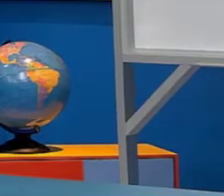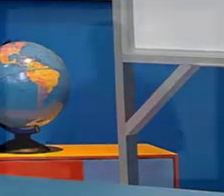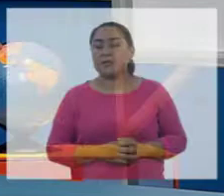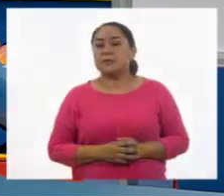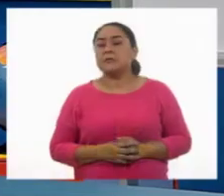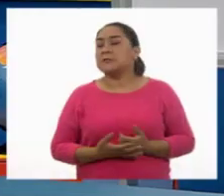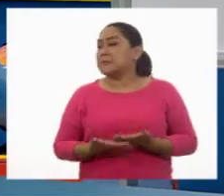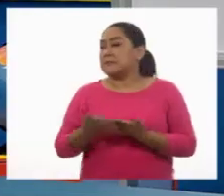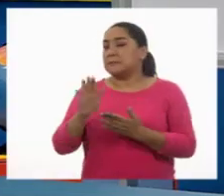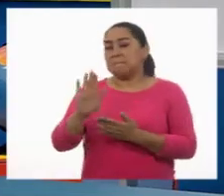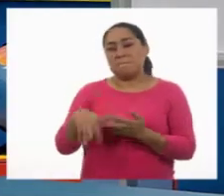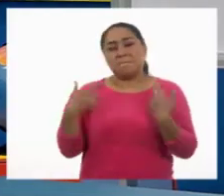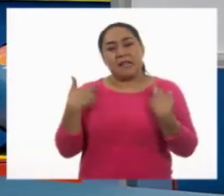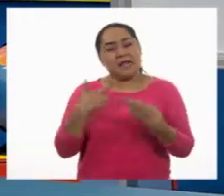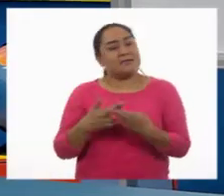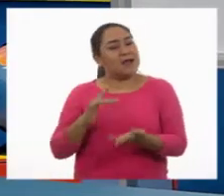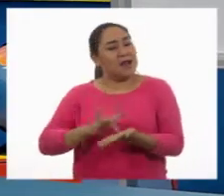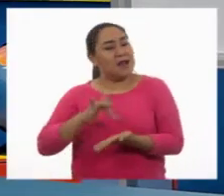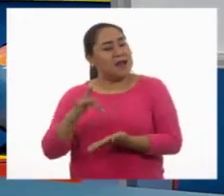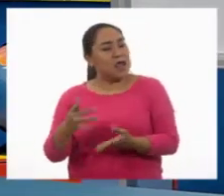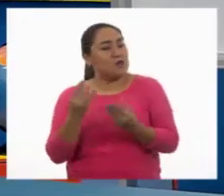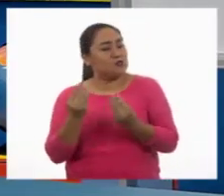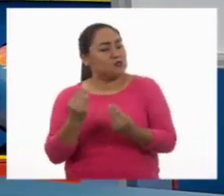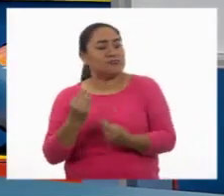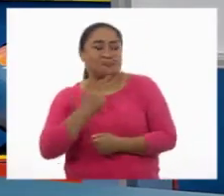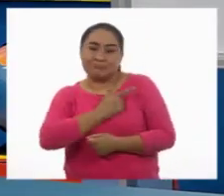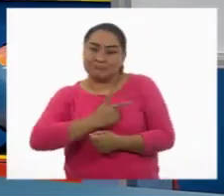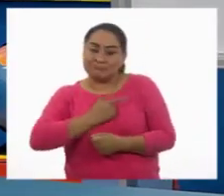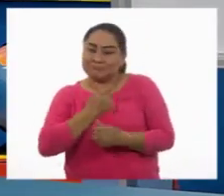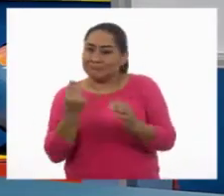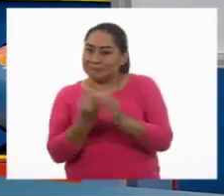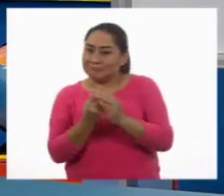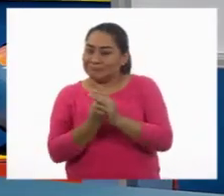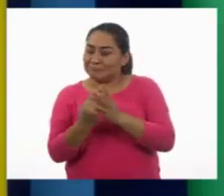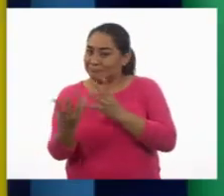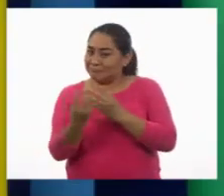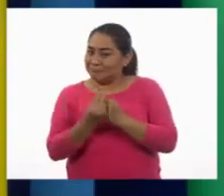Maestro Teodulo, muchas gracias. Ha sido un placer tener esta clase con usted.